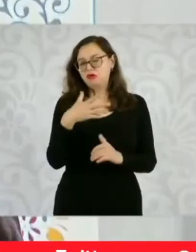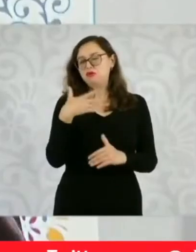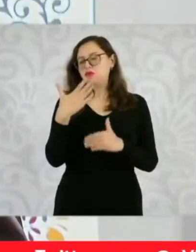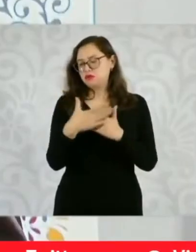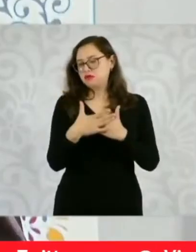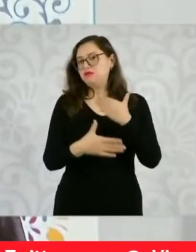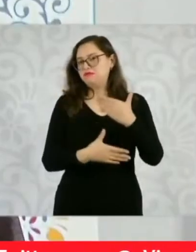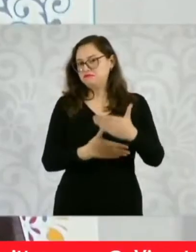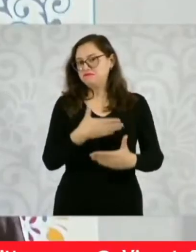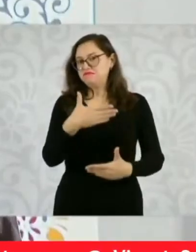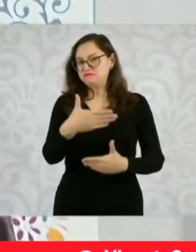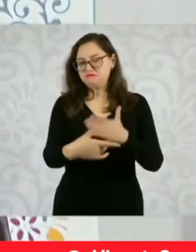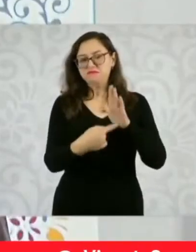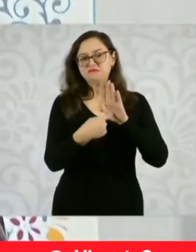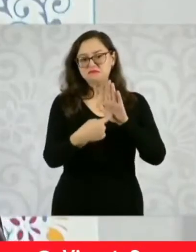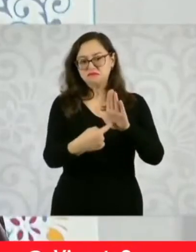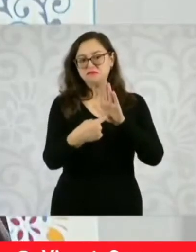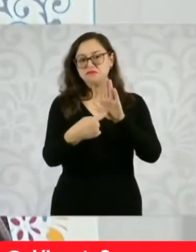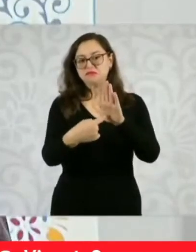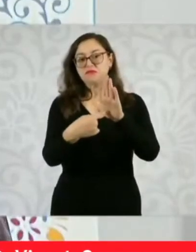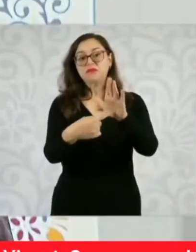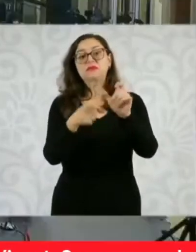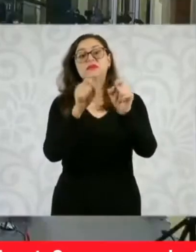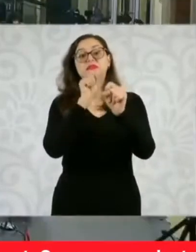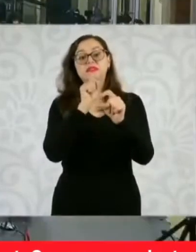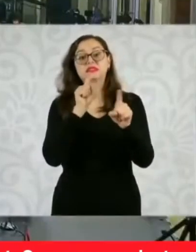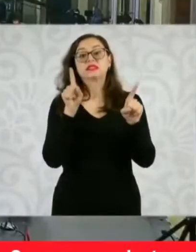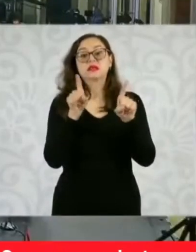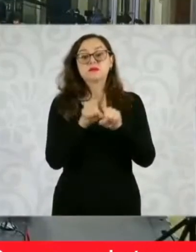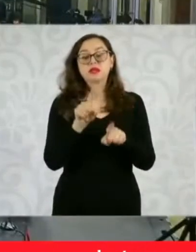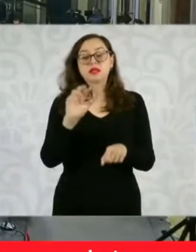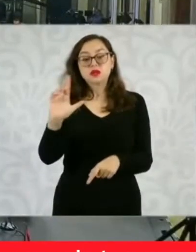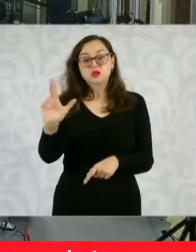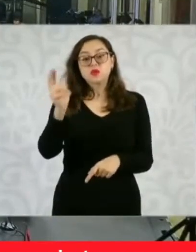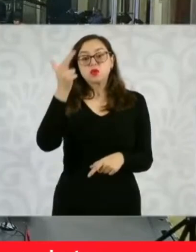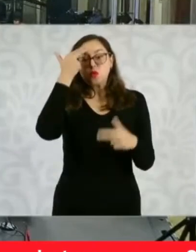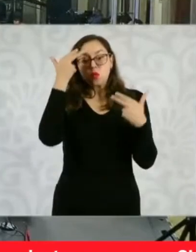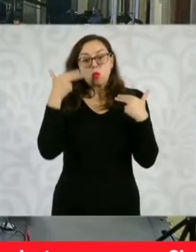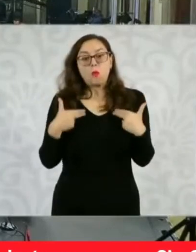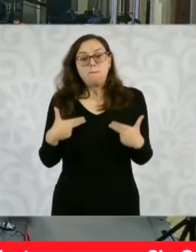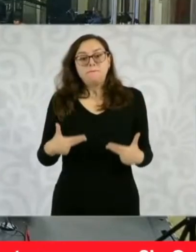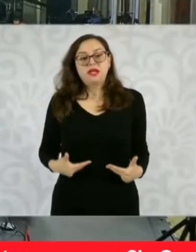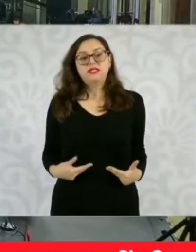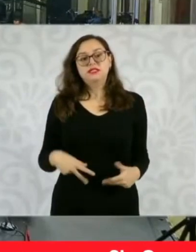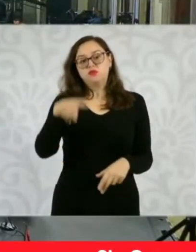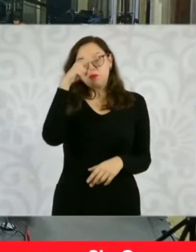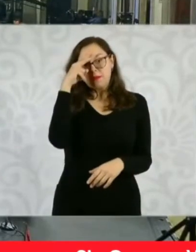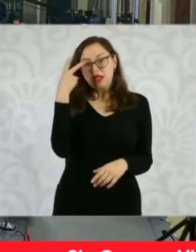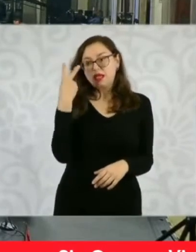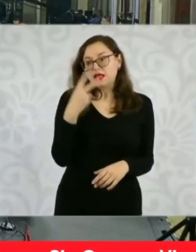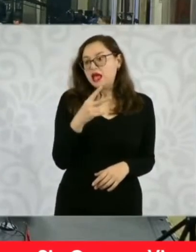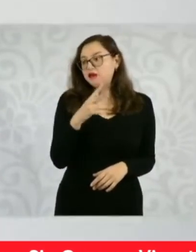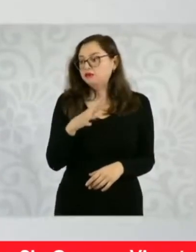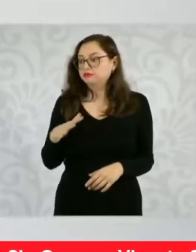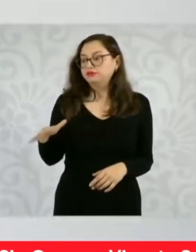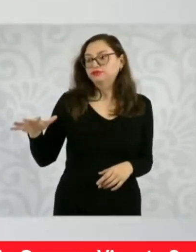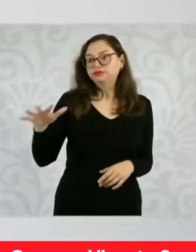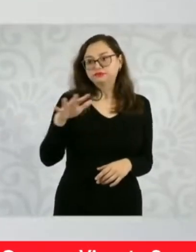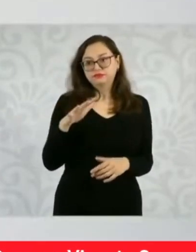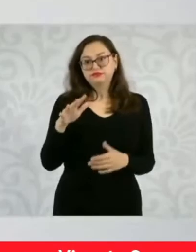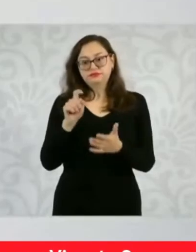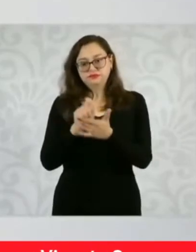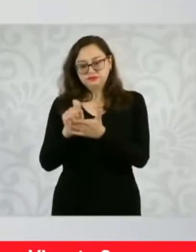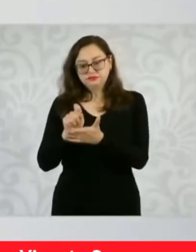También abreva el humanismo mexicano en la ideología de los liberales de la Reforma, don Benito